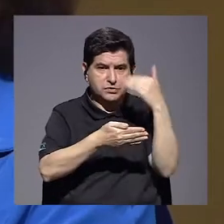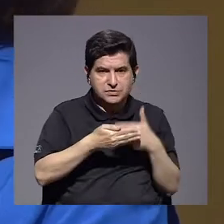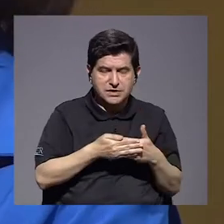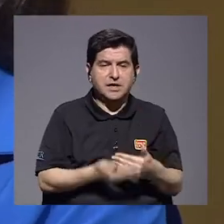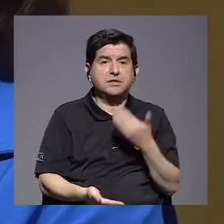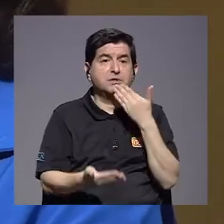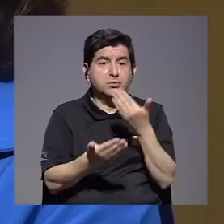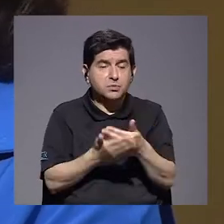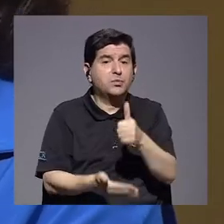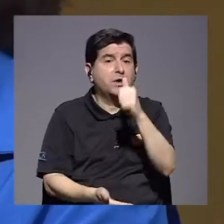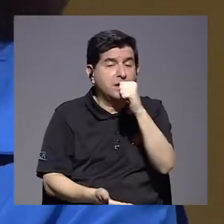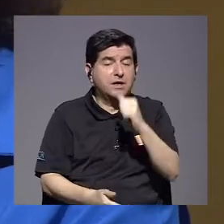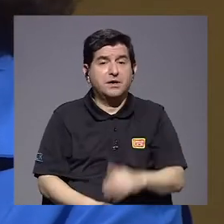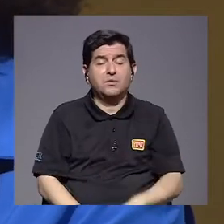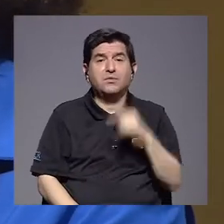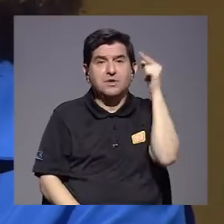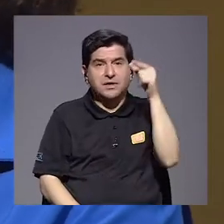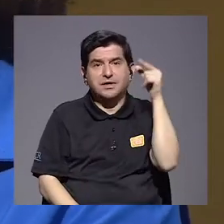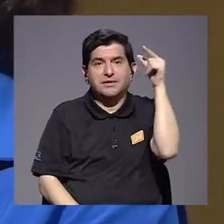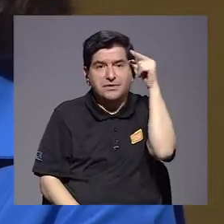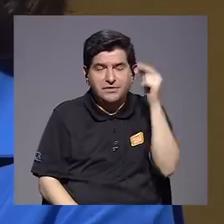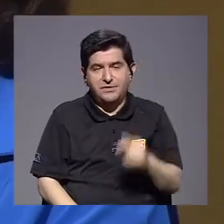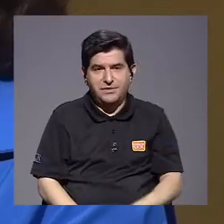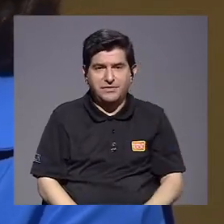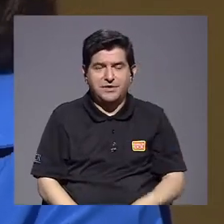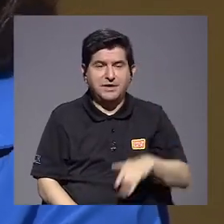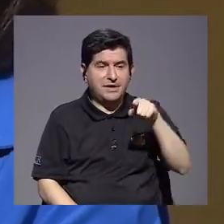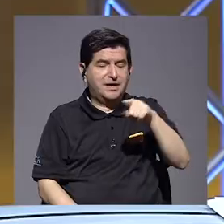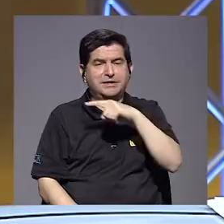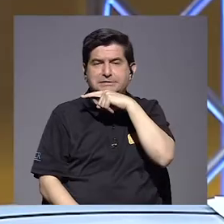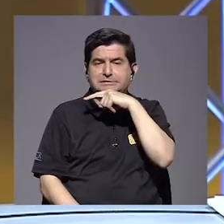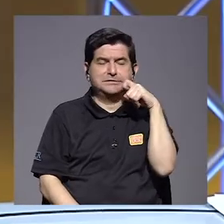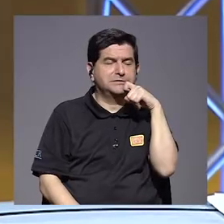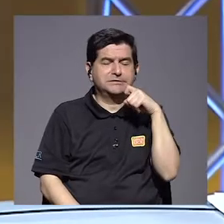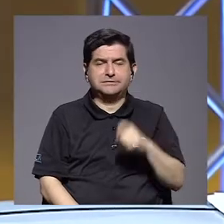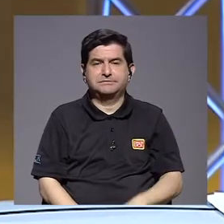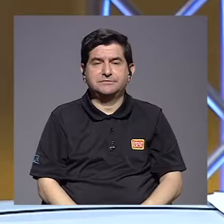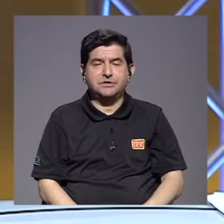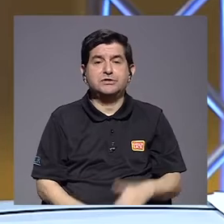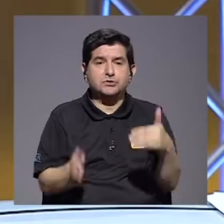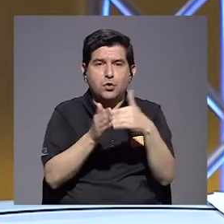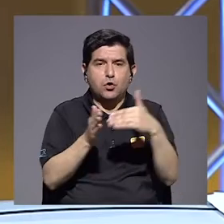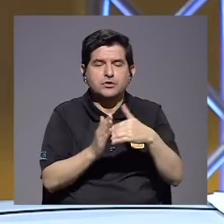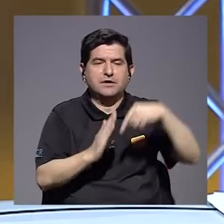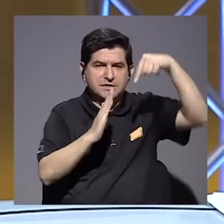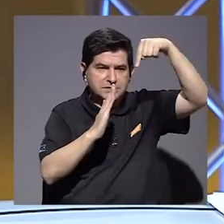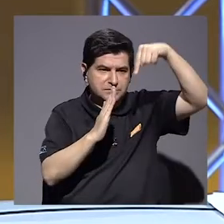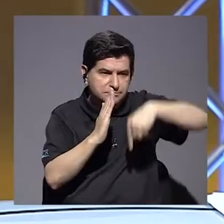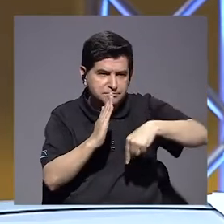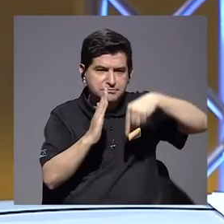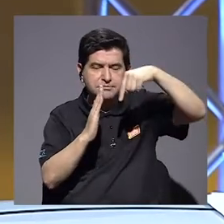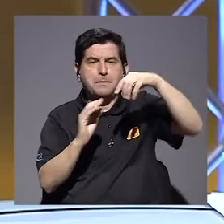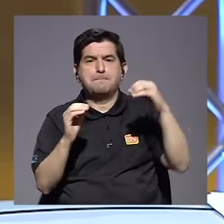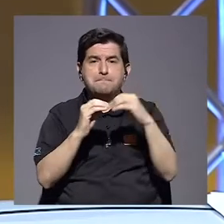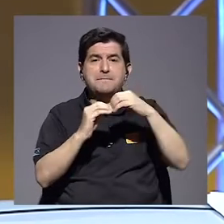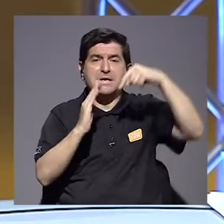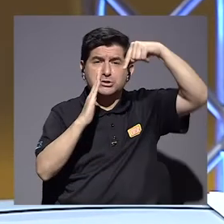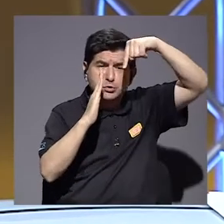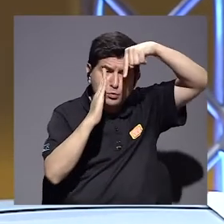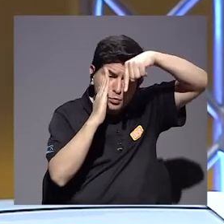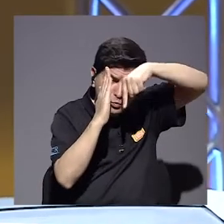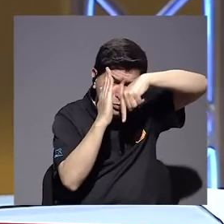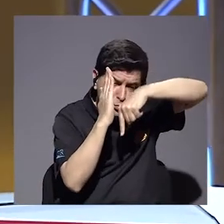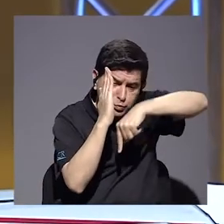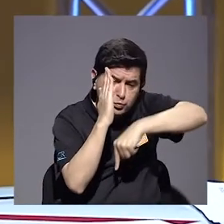producían buena agua, lógicamente se secaron, así que hemos reperforado, hemos ido más profundo